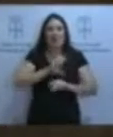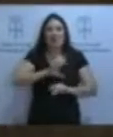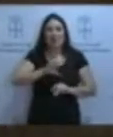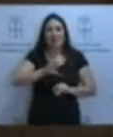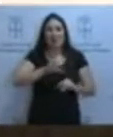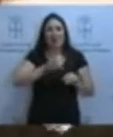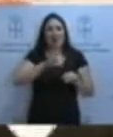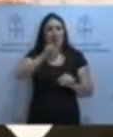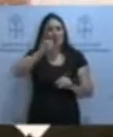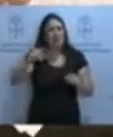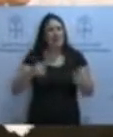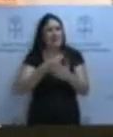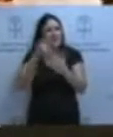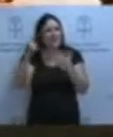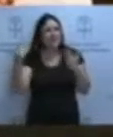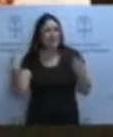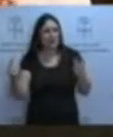215-2016,